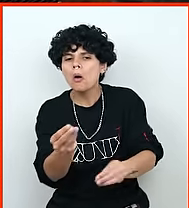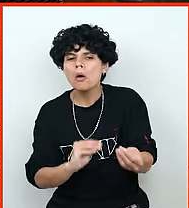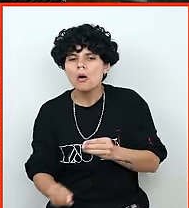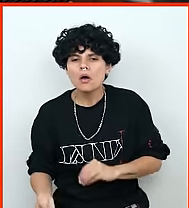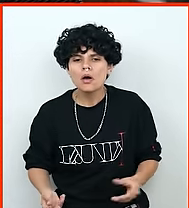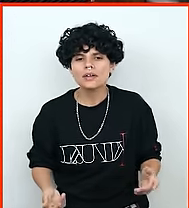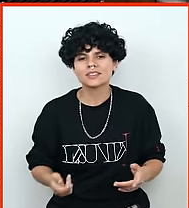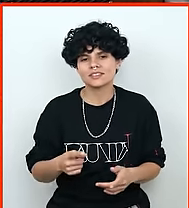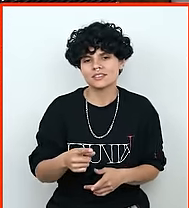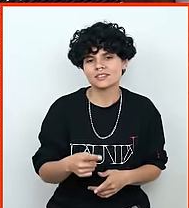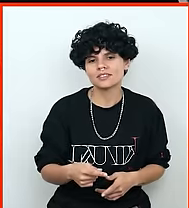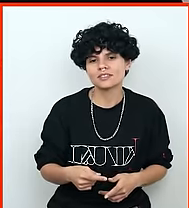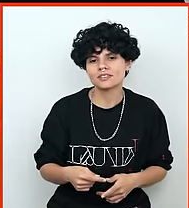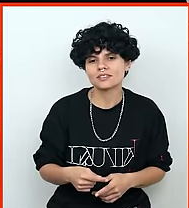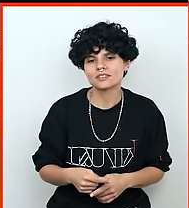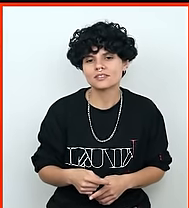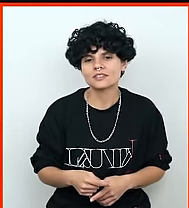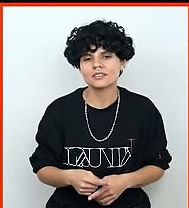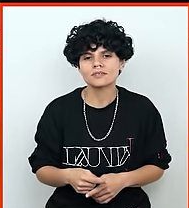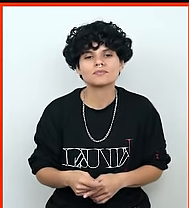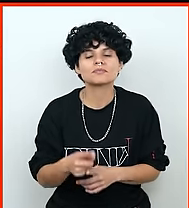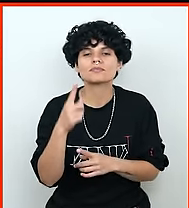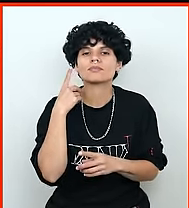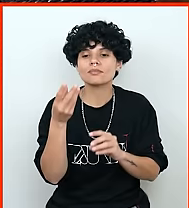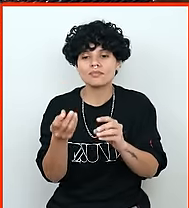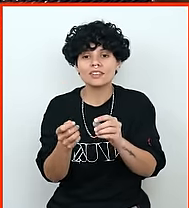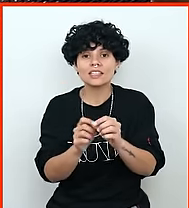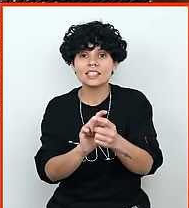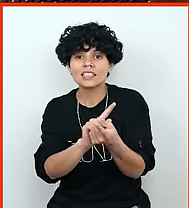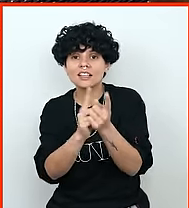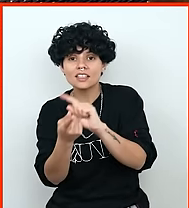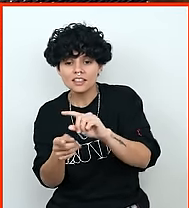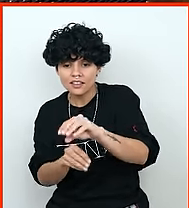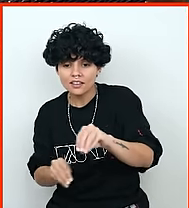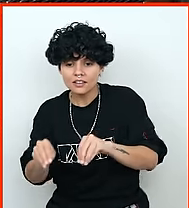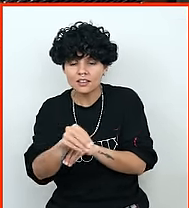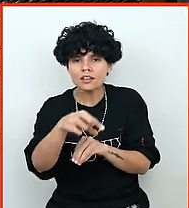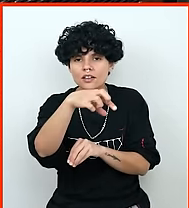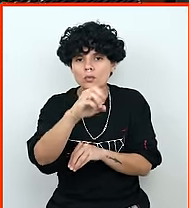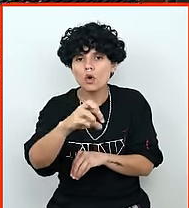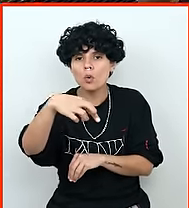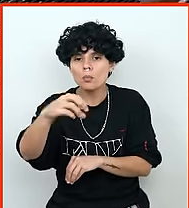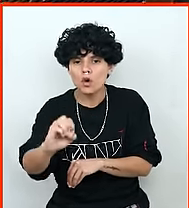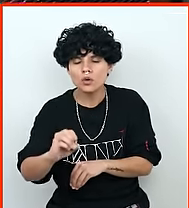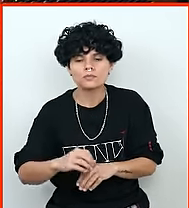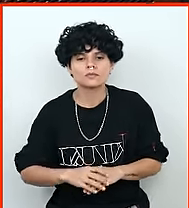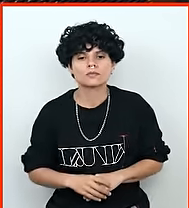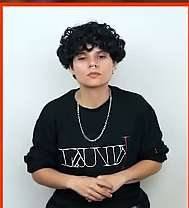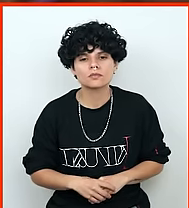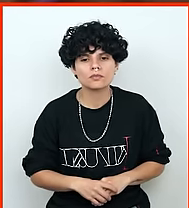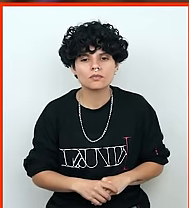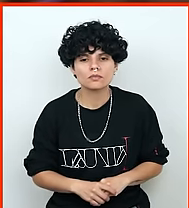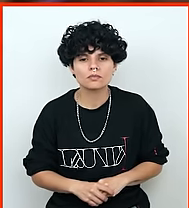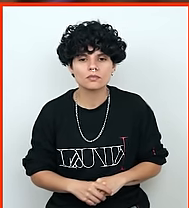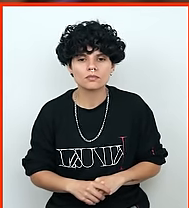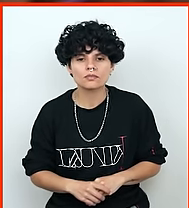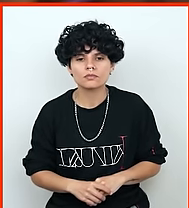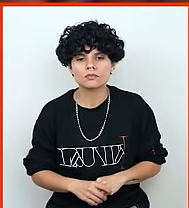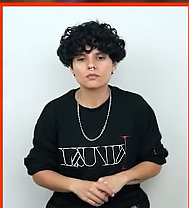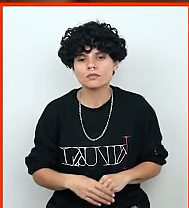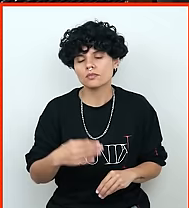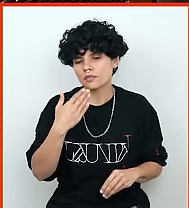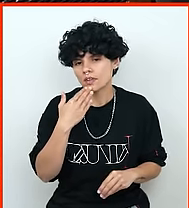pa, le tiro el rata y le pongo poto. Popo. Ahí te estoy dejando la vara alta, hermano. Ya, lo tengo. Tengo un